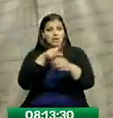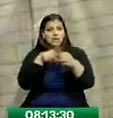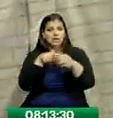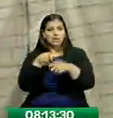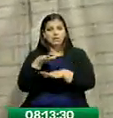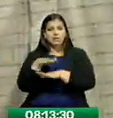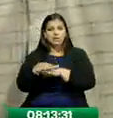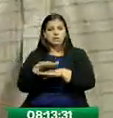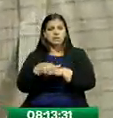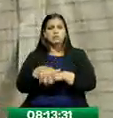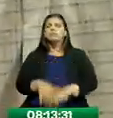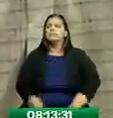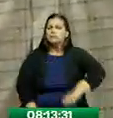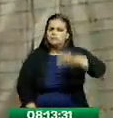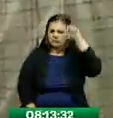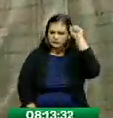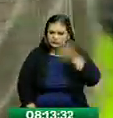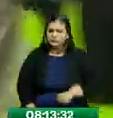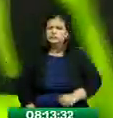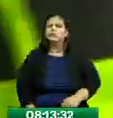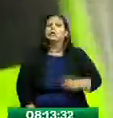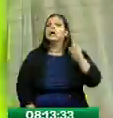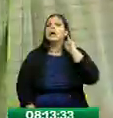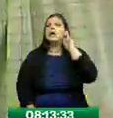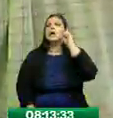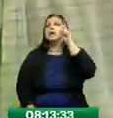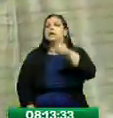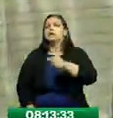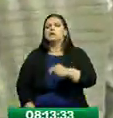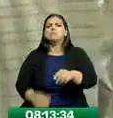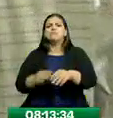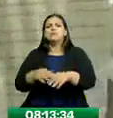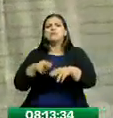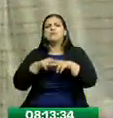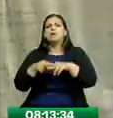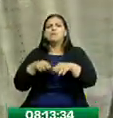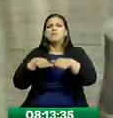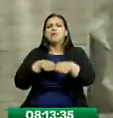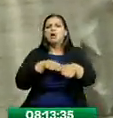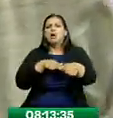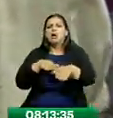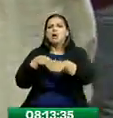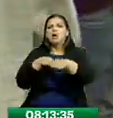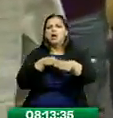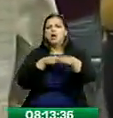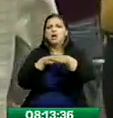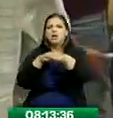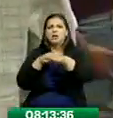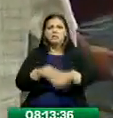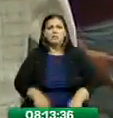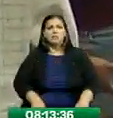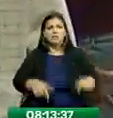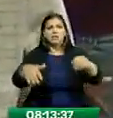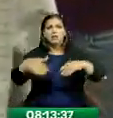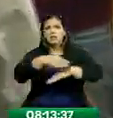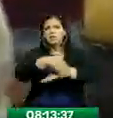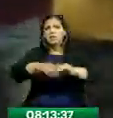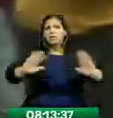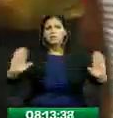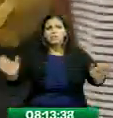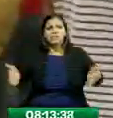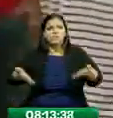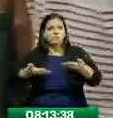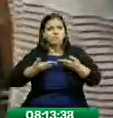sí se dice. Vamos a ir allá, vamos a comenzar ahí. Pero si se trata de hacer, de cerrar todo Guayaquil, debería ser